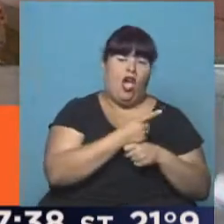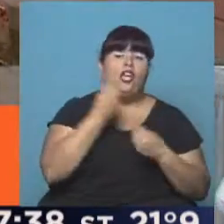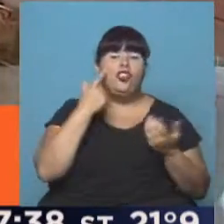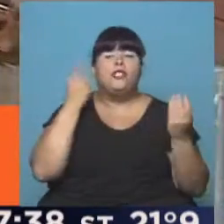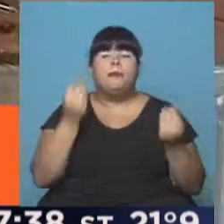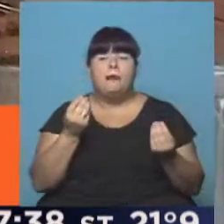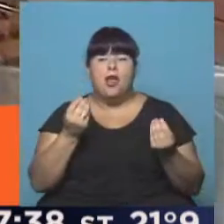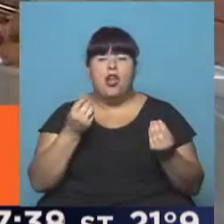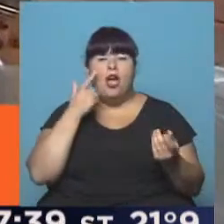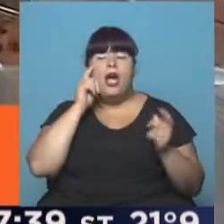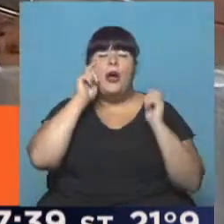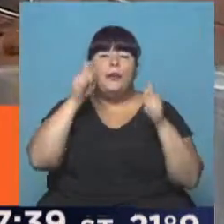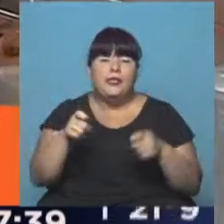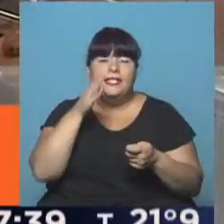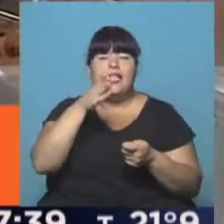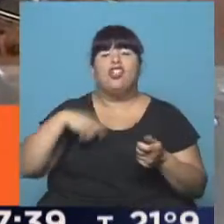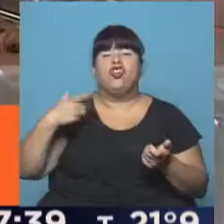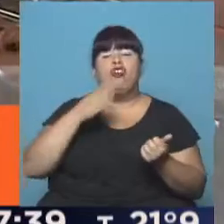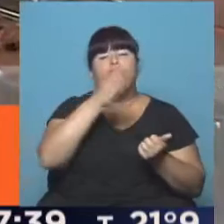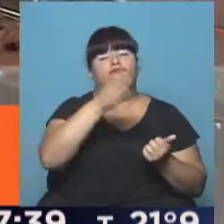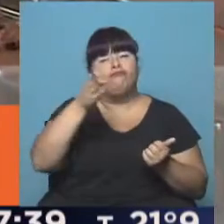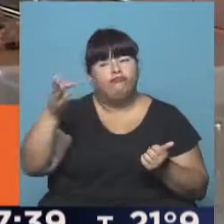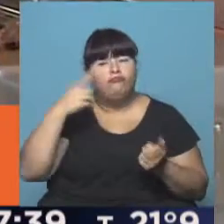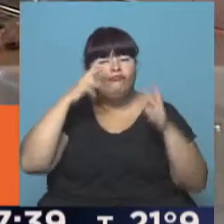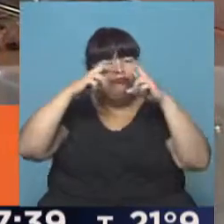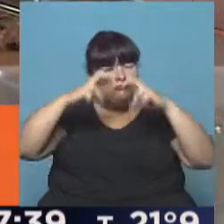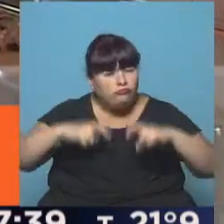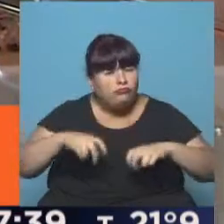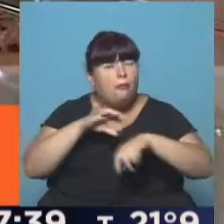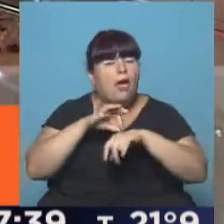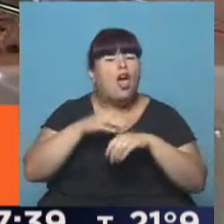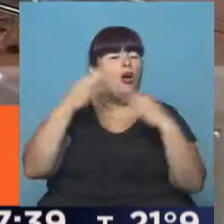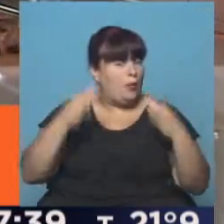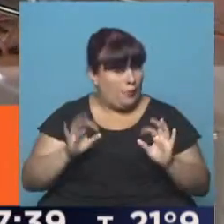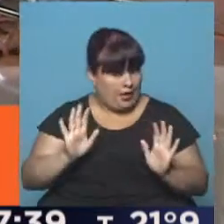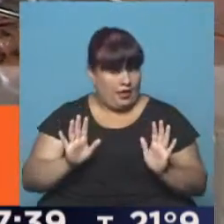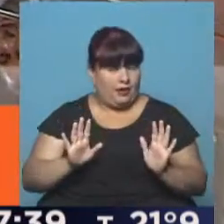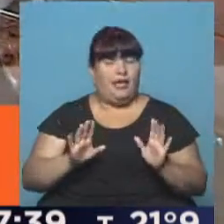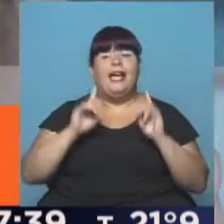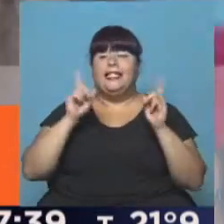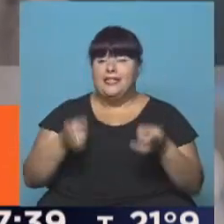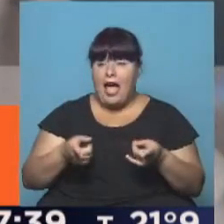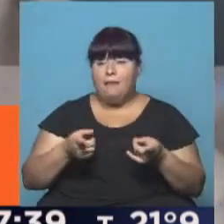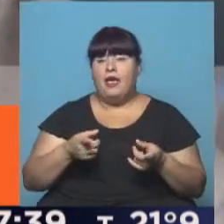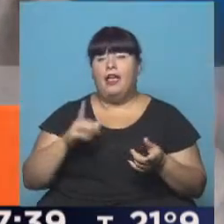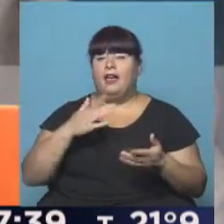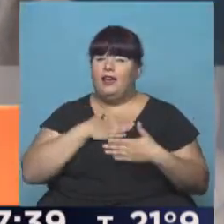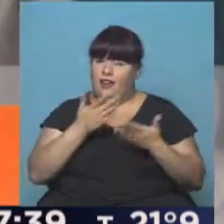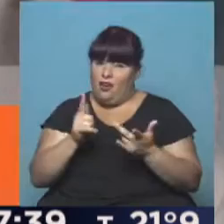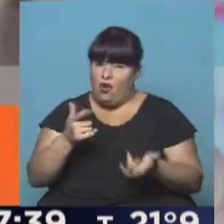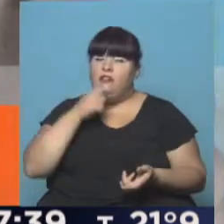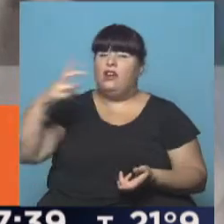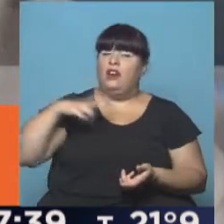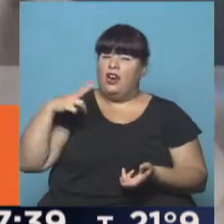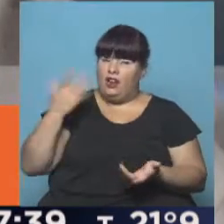se utilizan visitas de visitadores sociales, revisiones de los médicos, como corresponde. y también, Carlos, la poca solidaridad de aquellos que